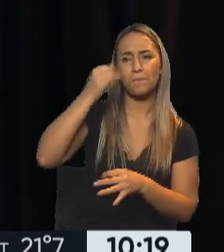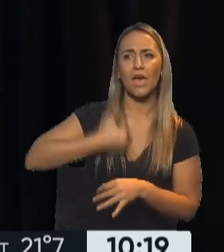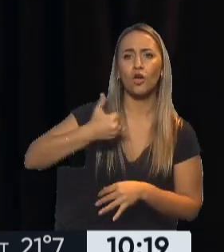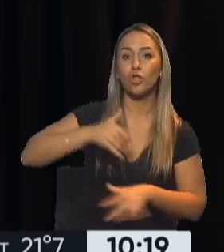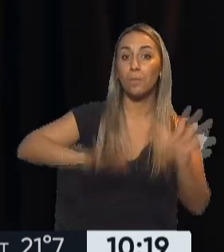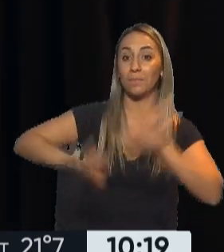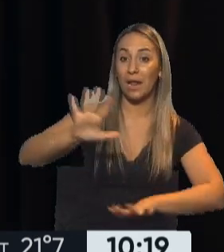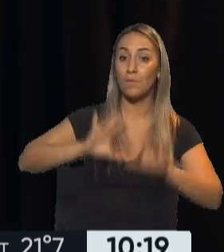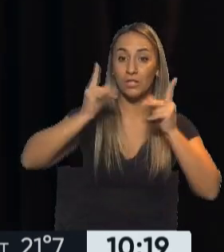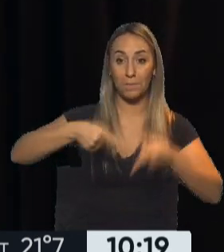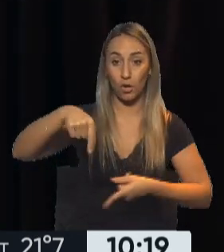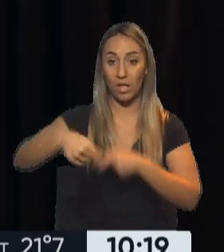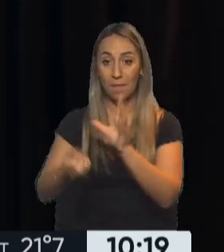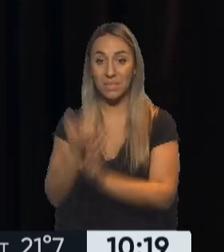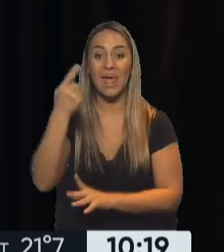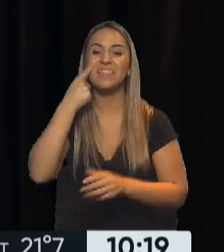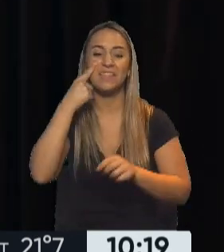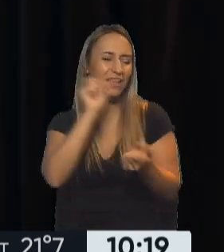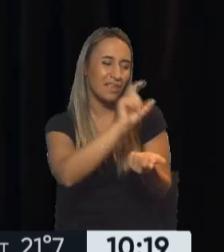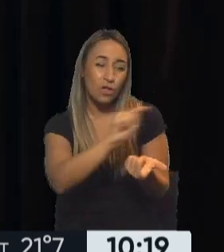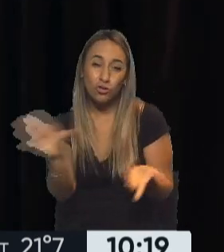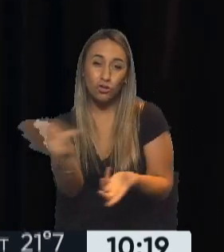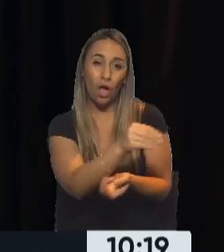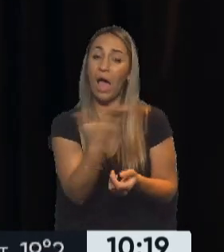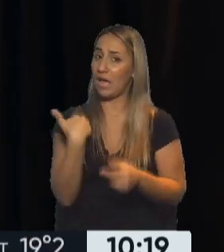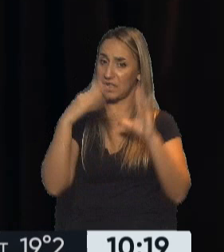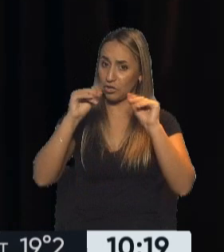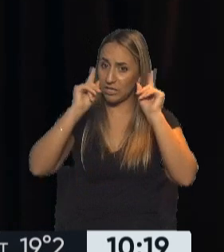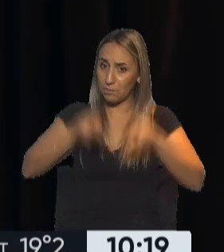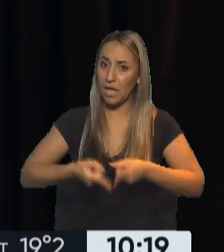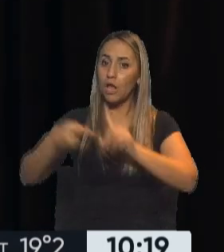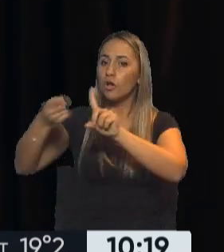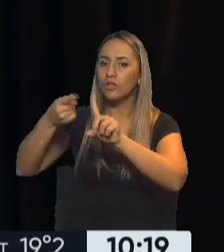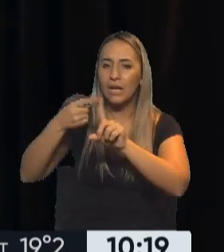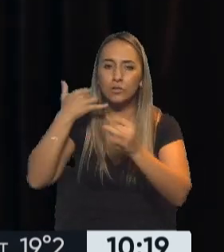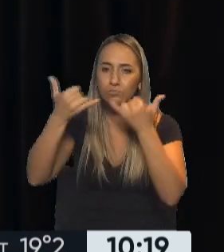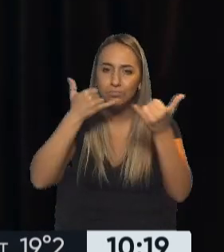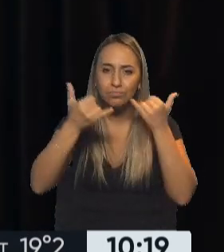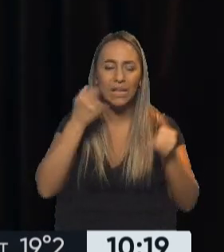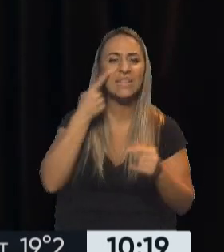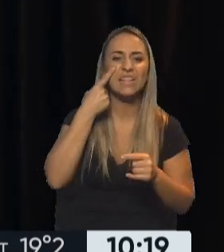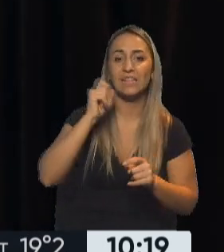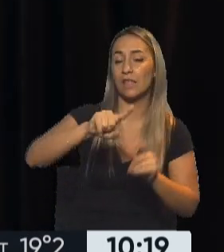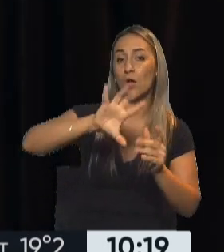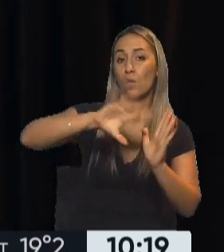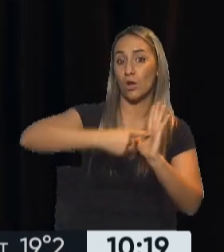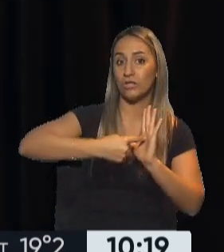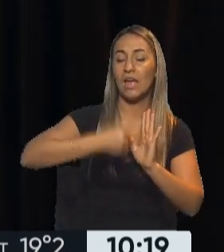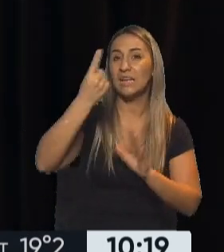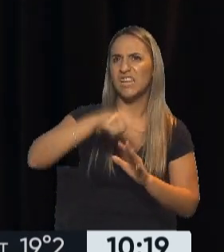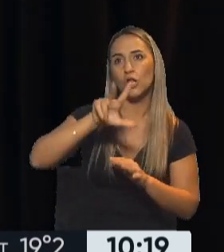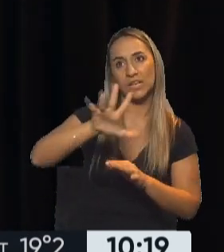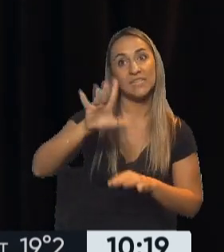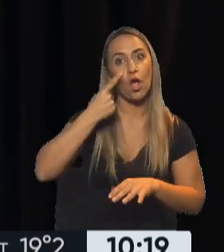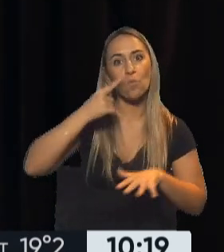los intendentes. Hoy a la mañana me comuniqué y ayer a la noche también con muchos intendentes de la provincia de Buenos Aires. Son 135 distritos, así